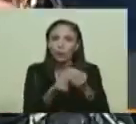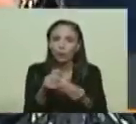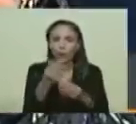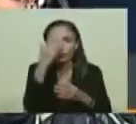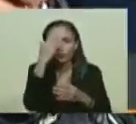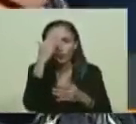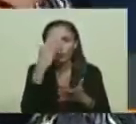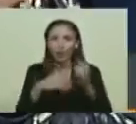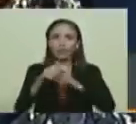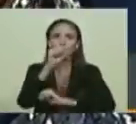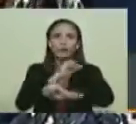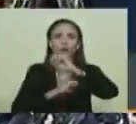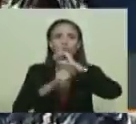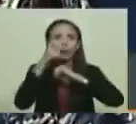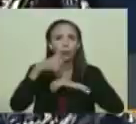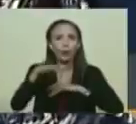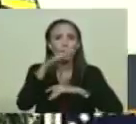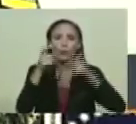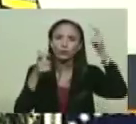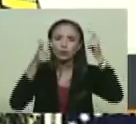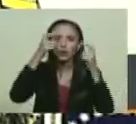doctrina de defensa nacional.